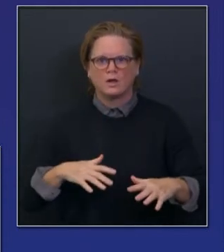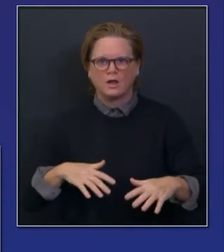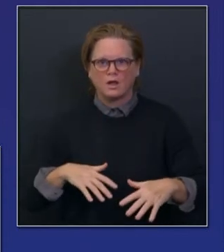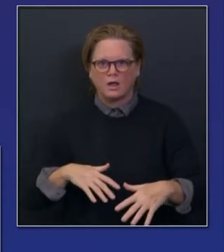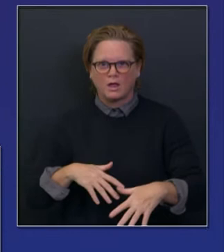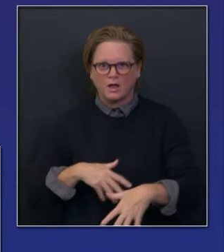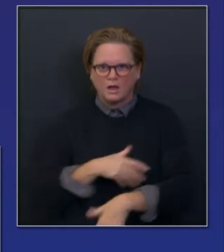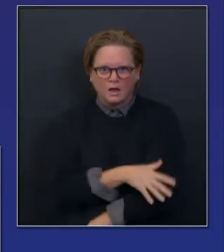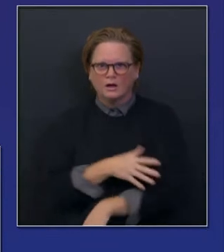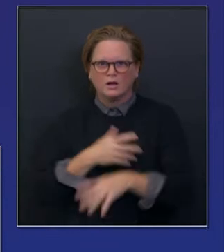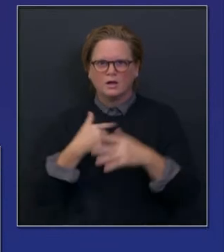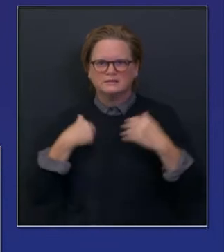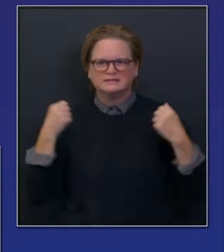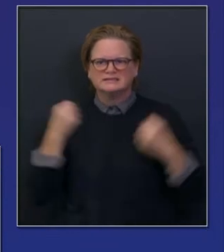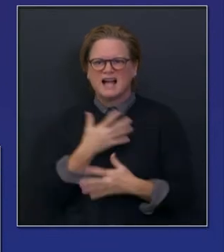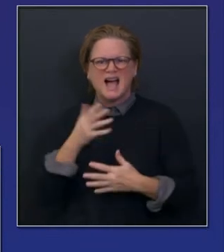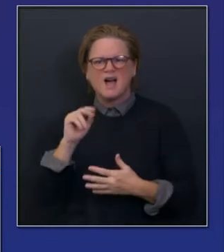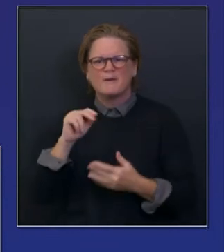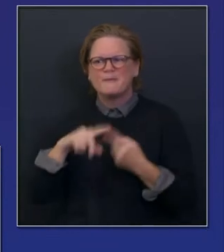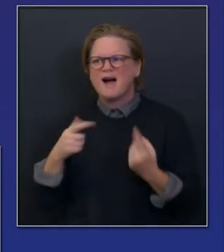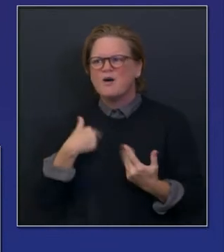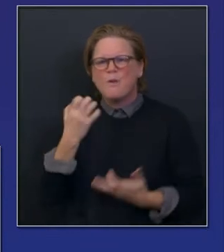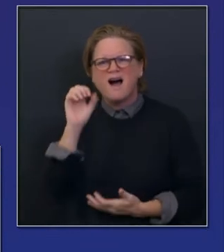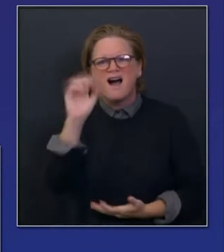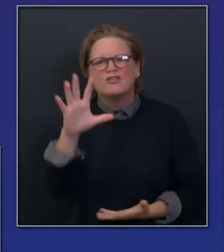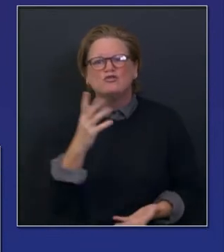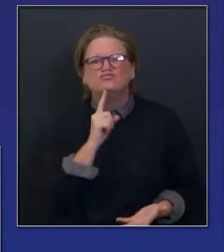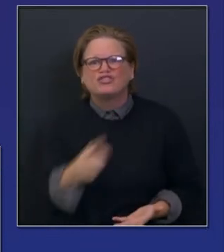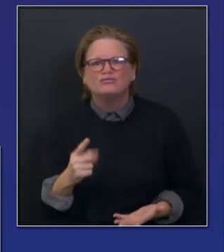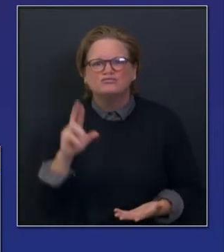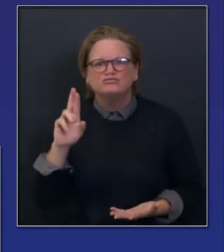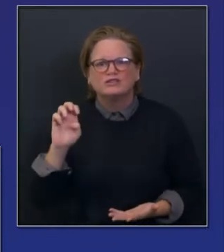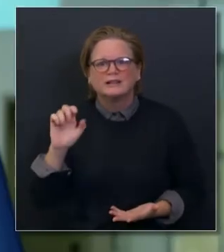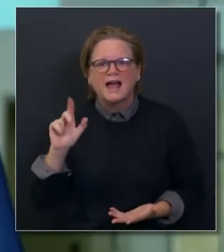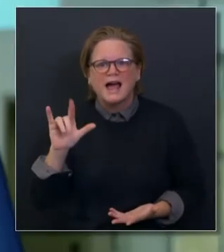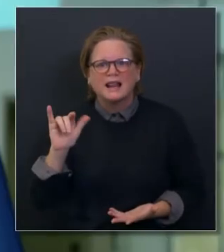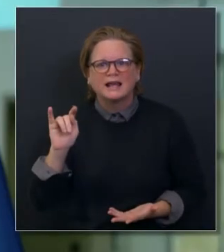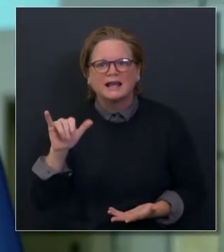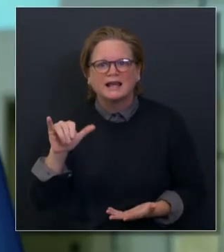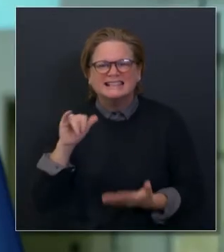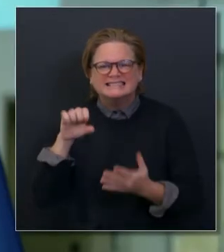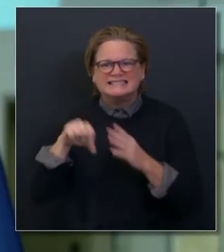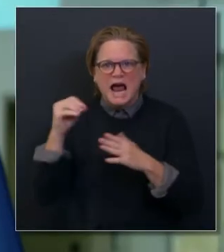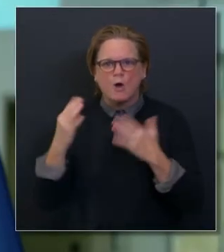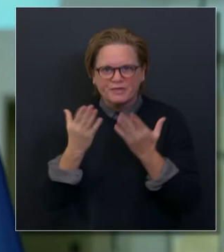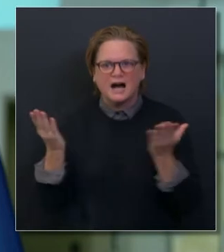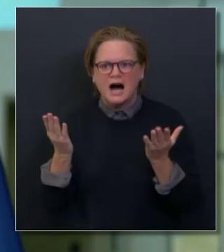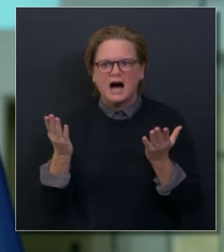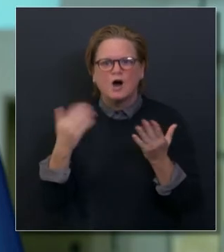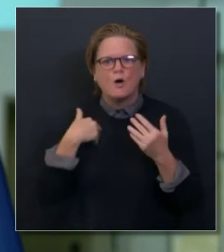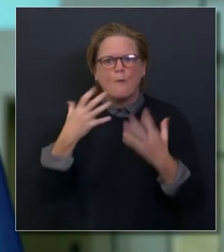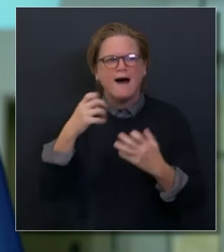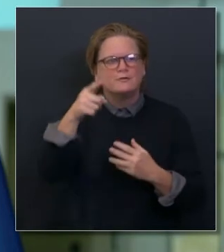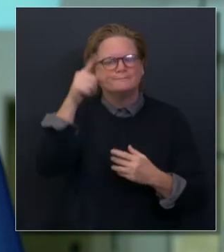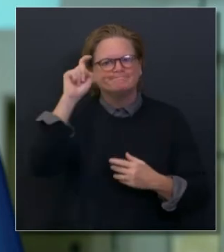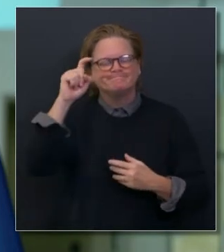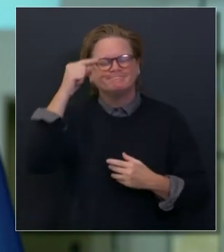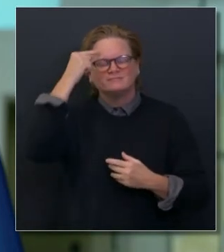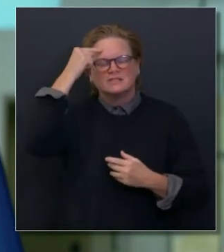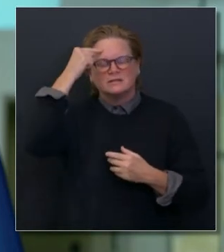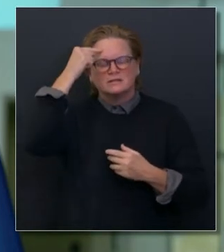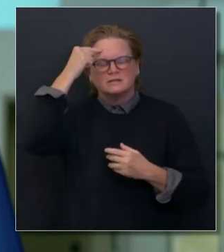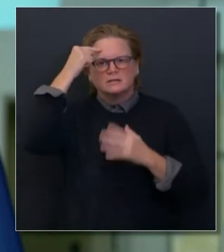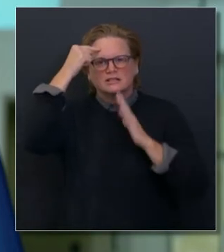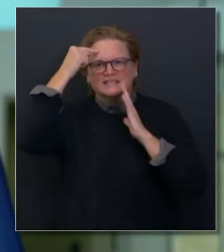pensar en sus acciones. Estamos hablando de una enfermedad mortal. Debemos estar conscientes de